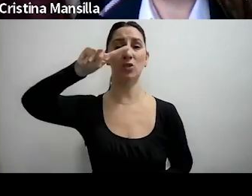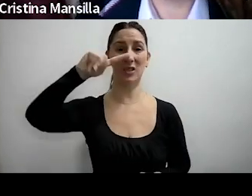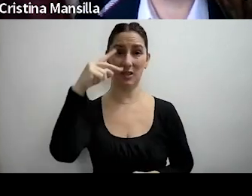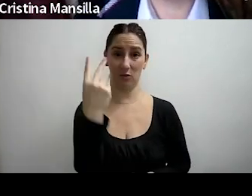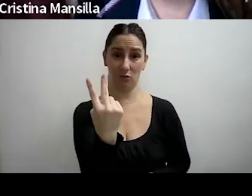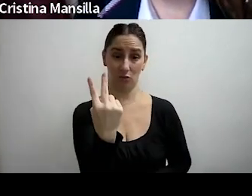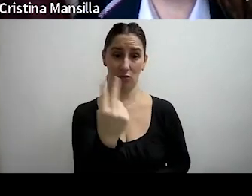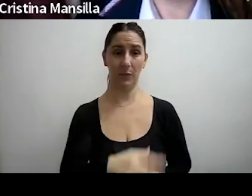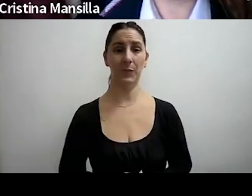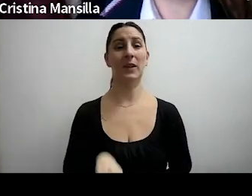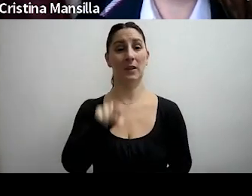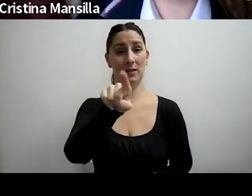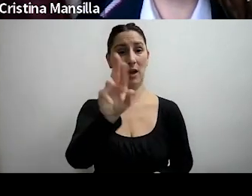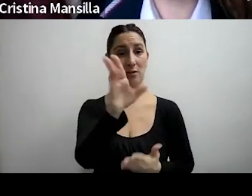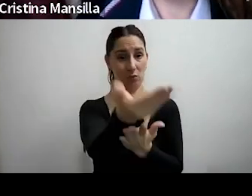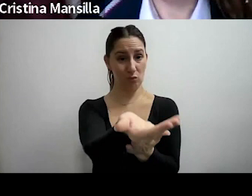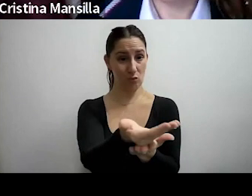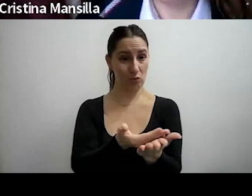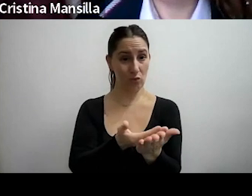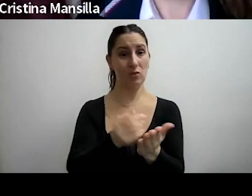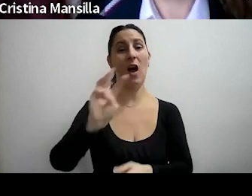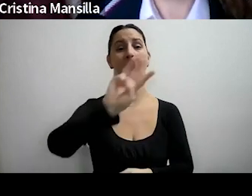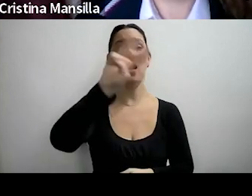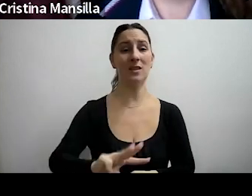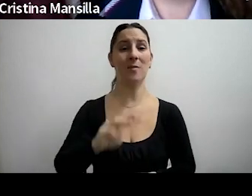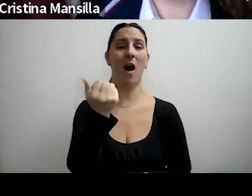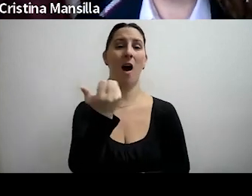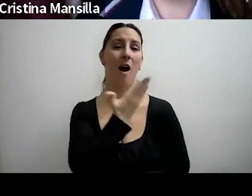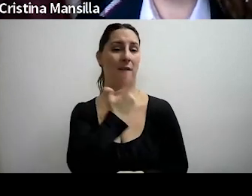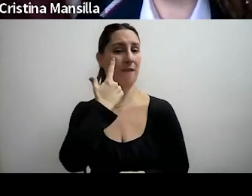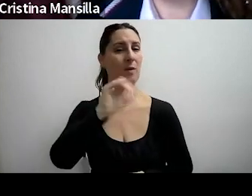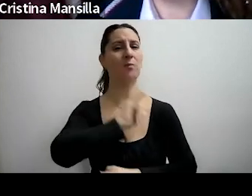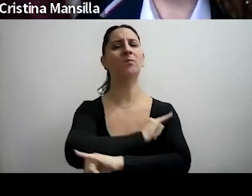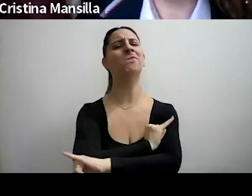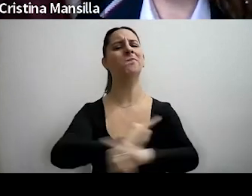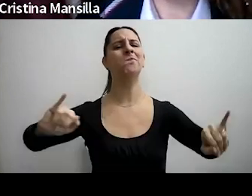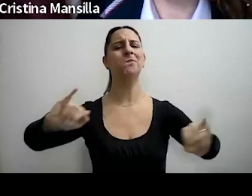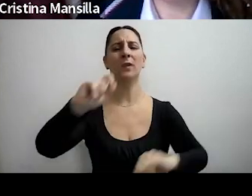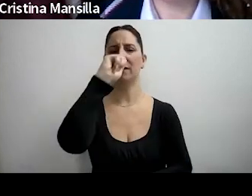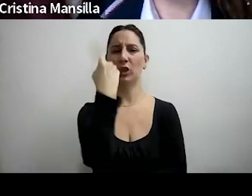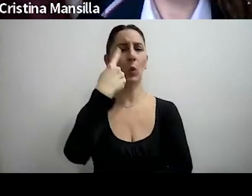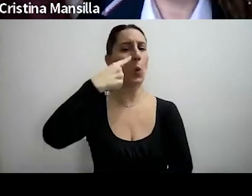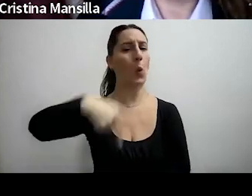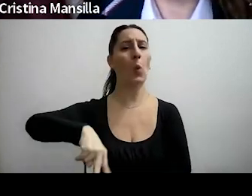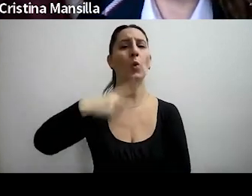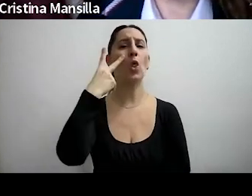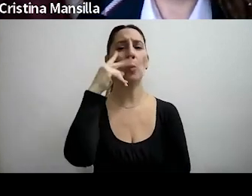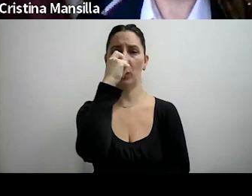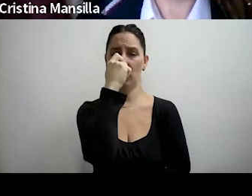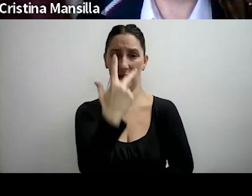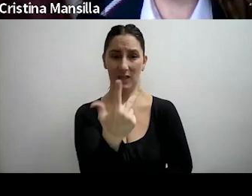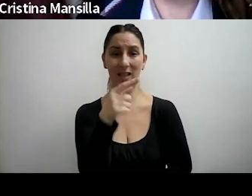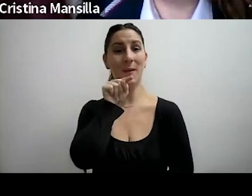5372. Esta resolución es ANSES-AFIP, publicada el 21 de junio del 2023,